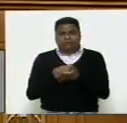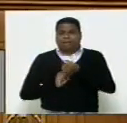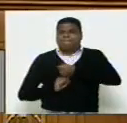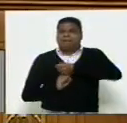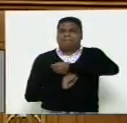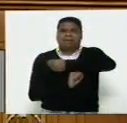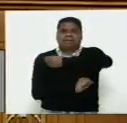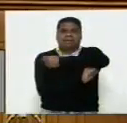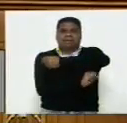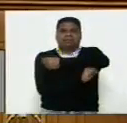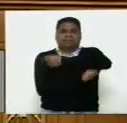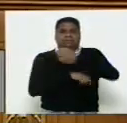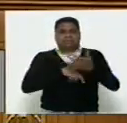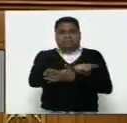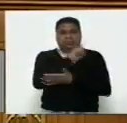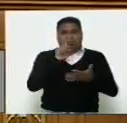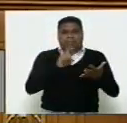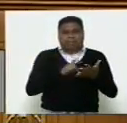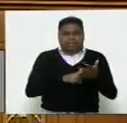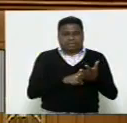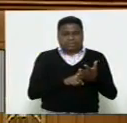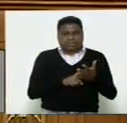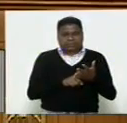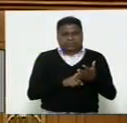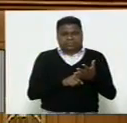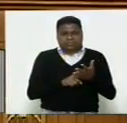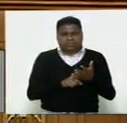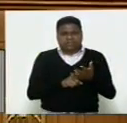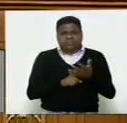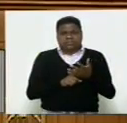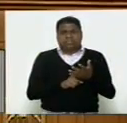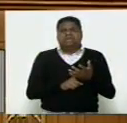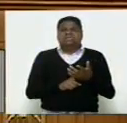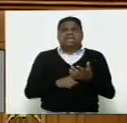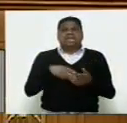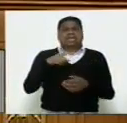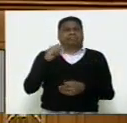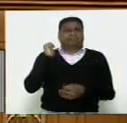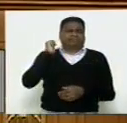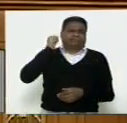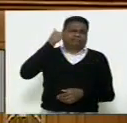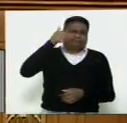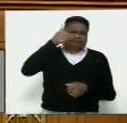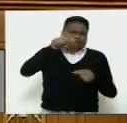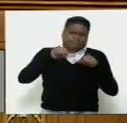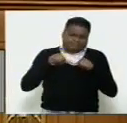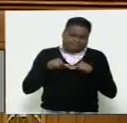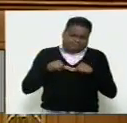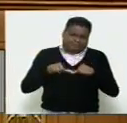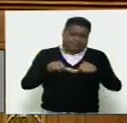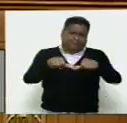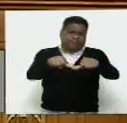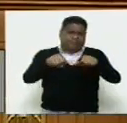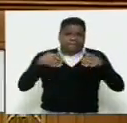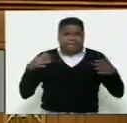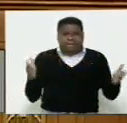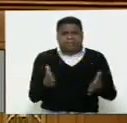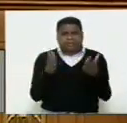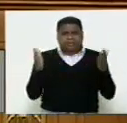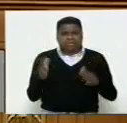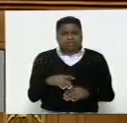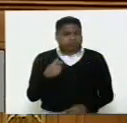consistencia, pertinencia y sea sustentable en el tiempo, se pueda quedar allí. Porque esa, yo lo vivo donde